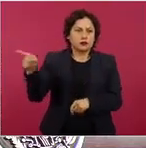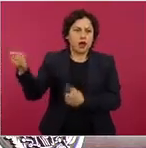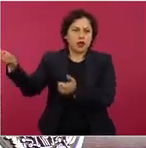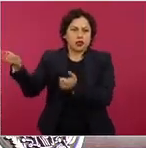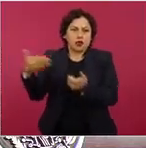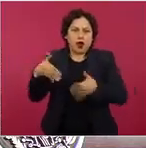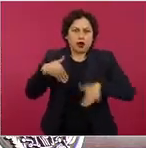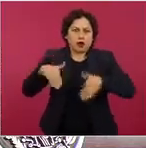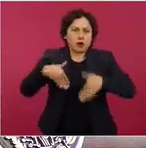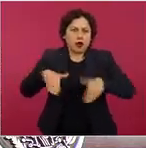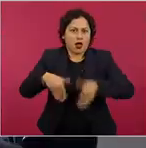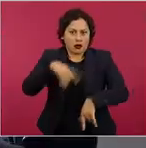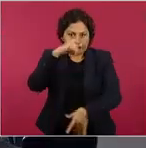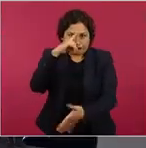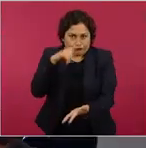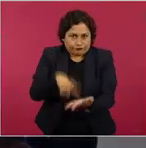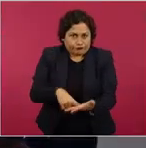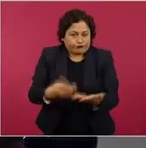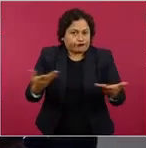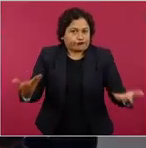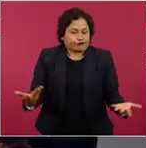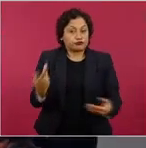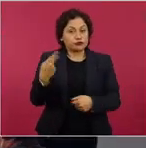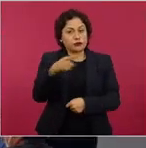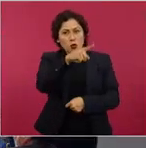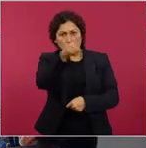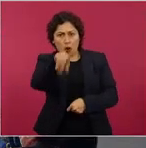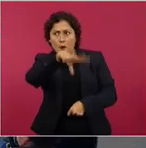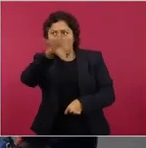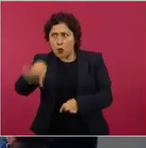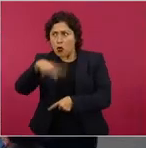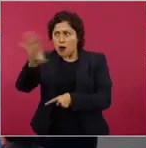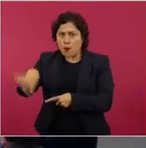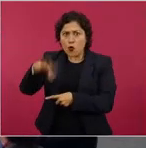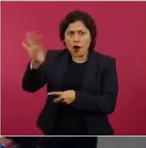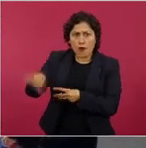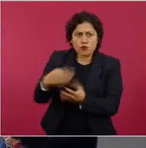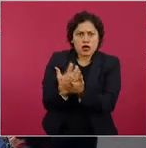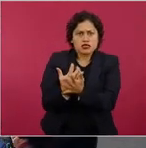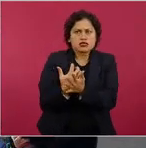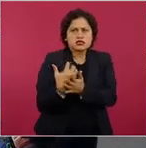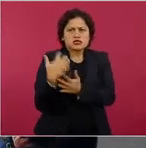andan buscando ejemplos extremos, pues los van a encontrar, pero aquí el